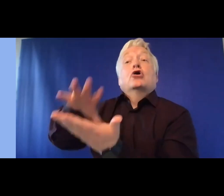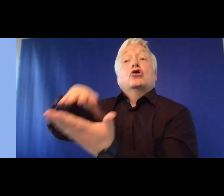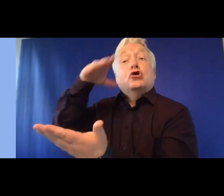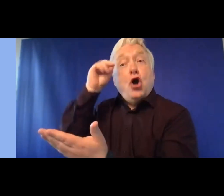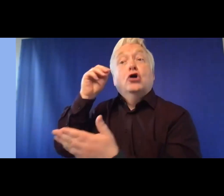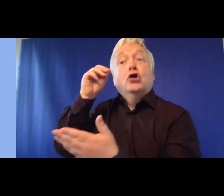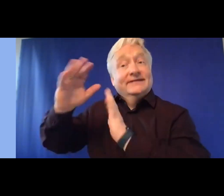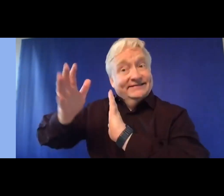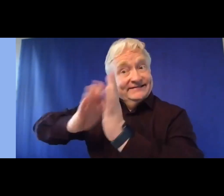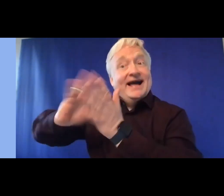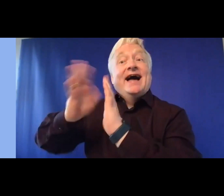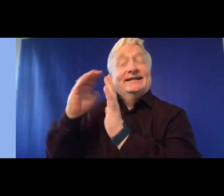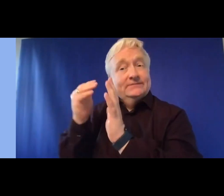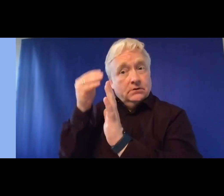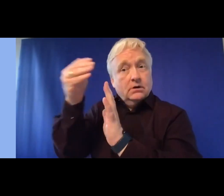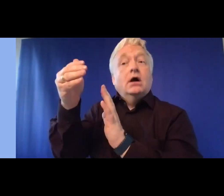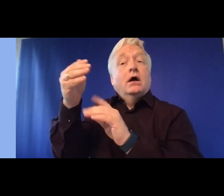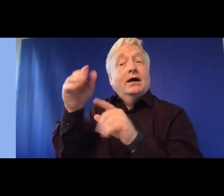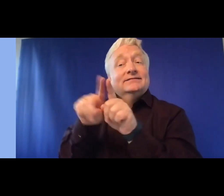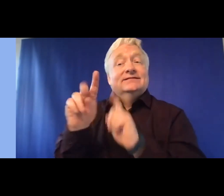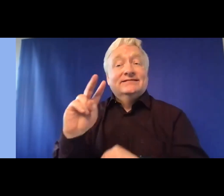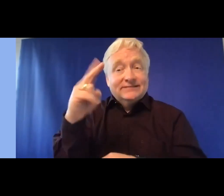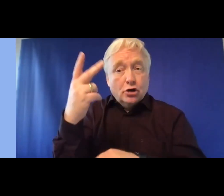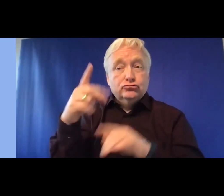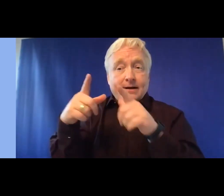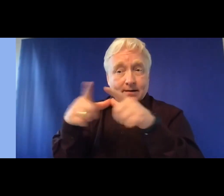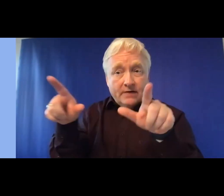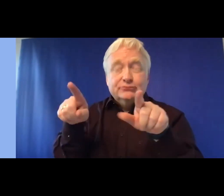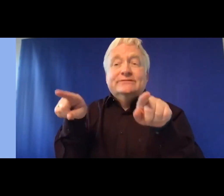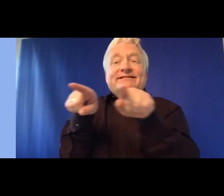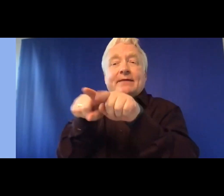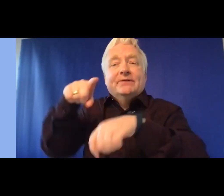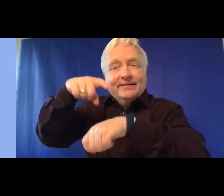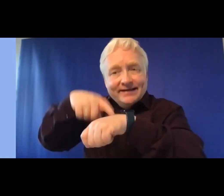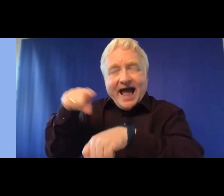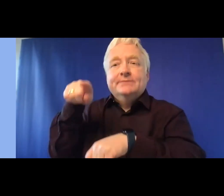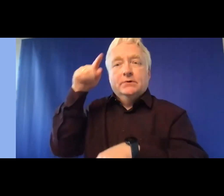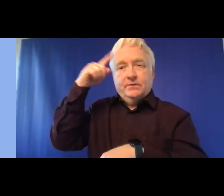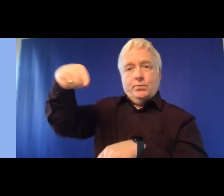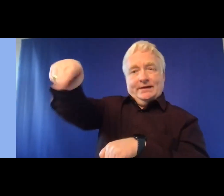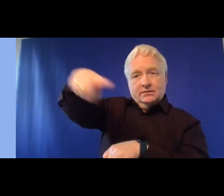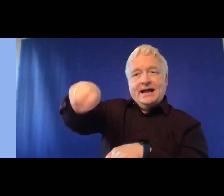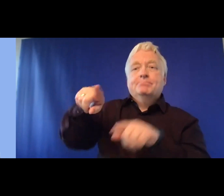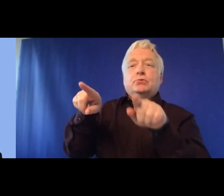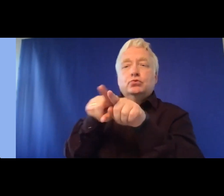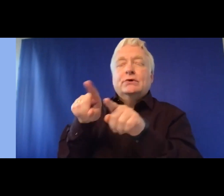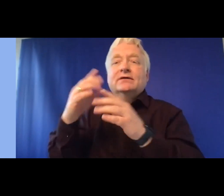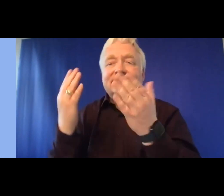Por eso comentaba que la mayoría de intérpretes de lengua de signos en realidad aprenden la lengua de signos